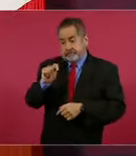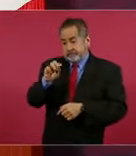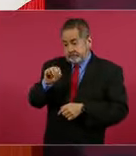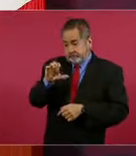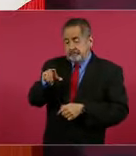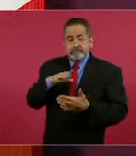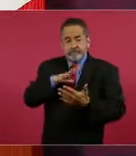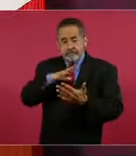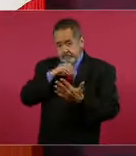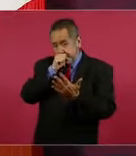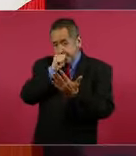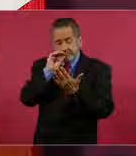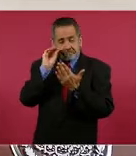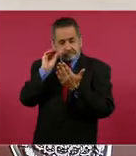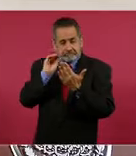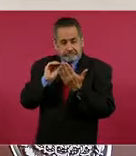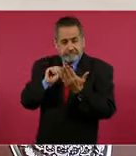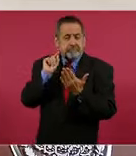hay